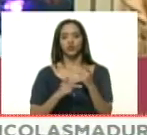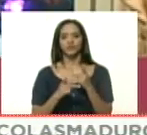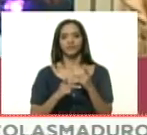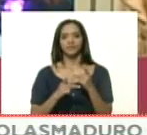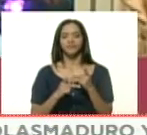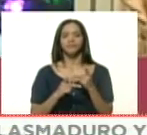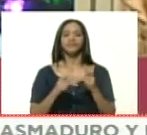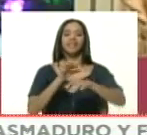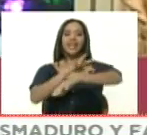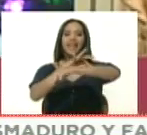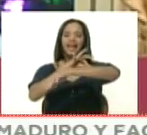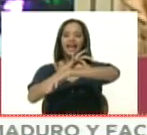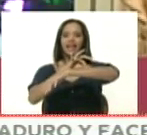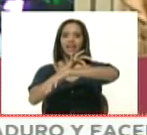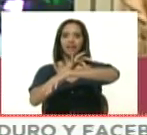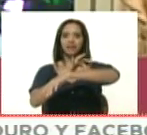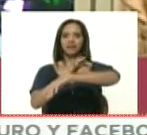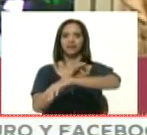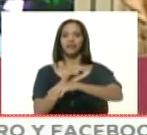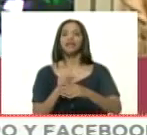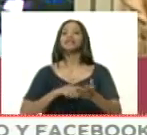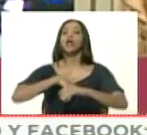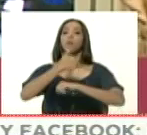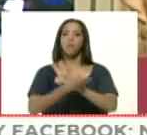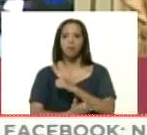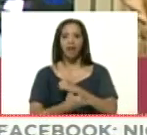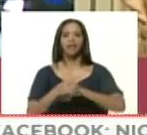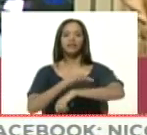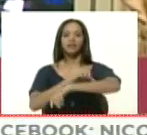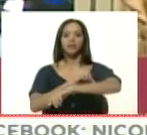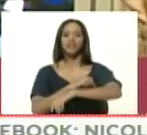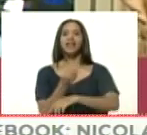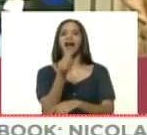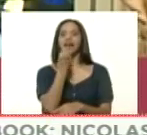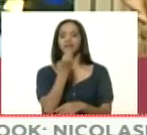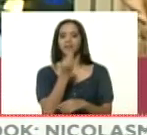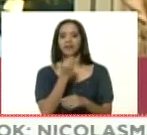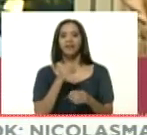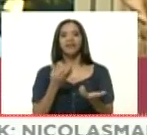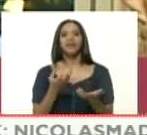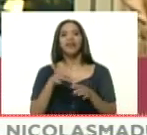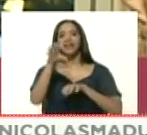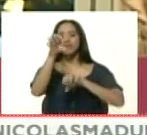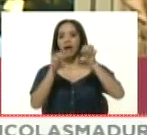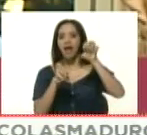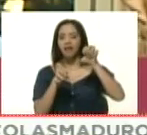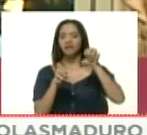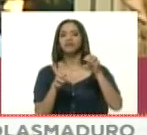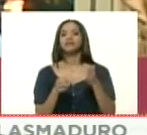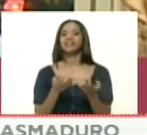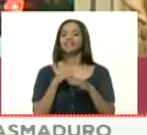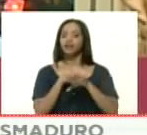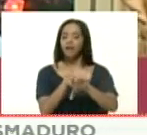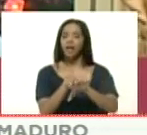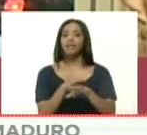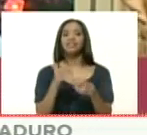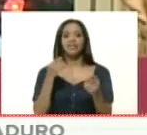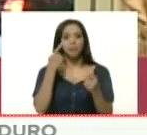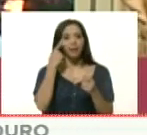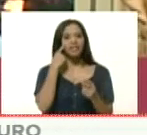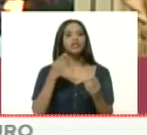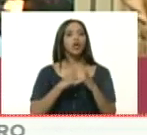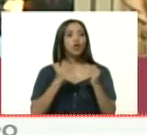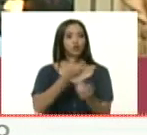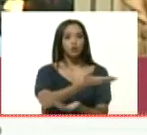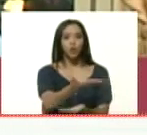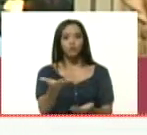la producción de la carne, del plan de proteína animal integral. Por eso quiero que estemos pendientes todos, que el